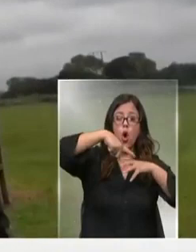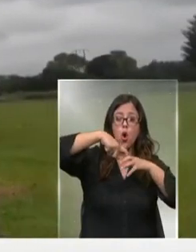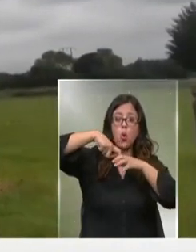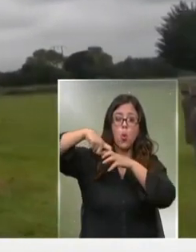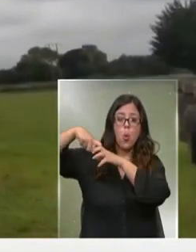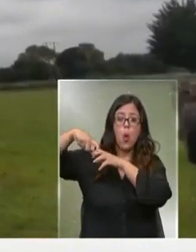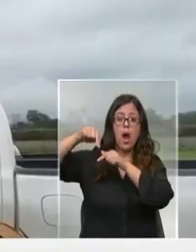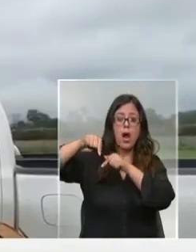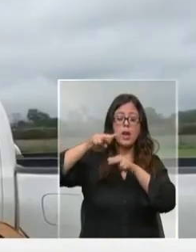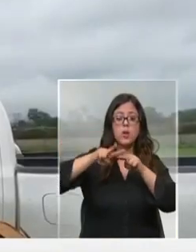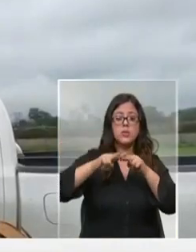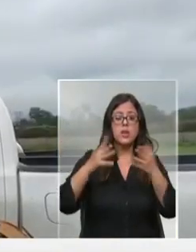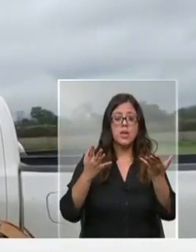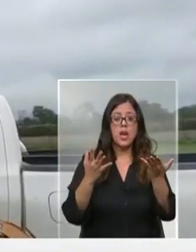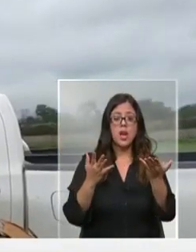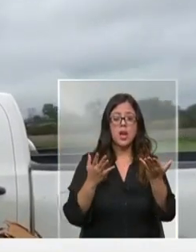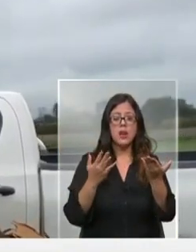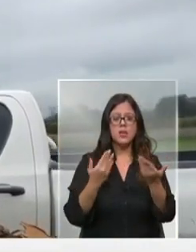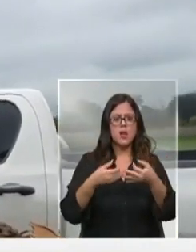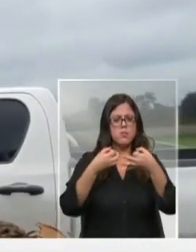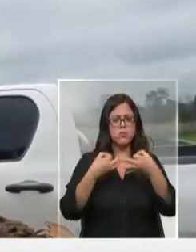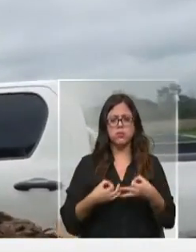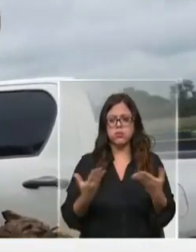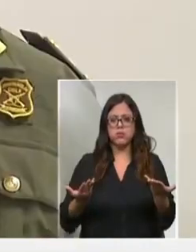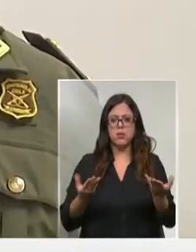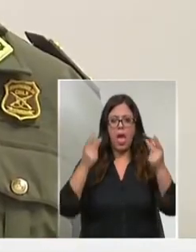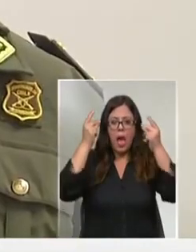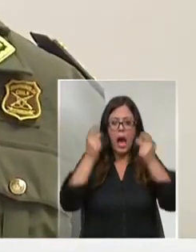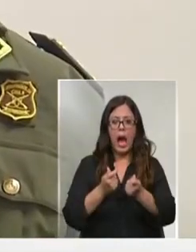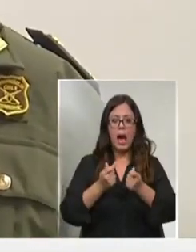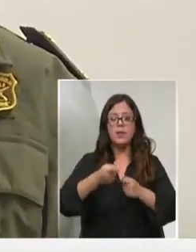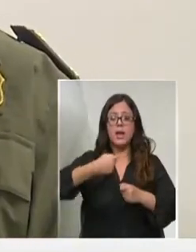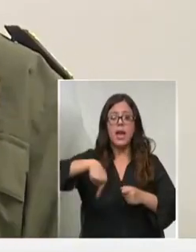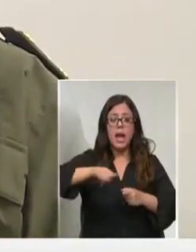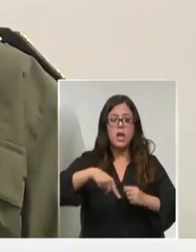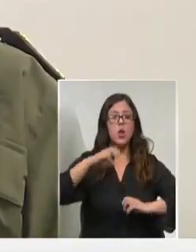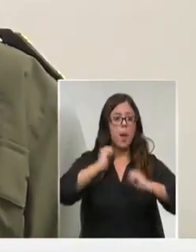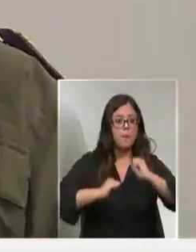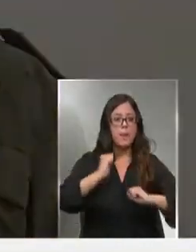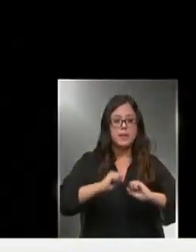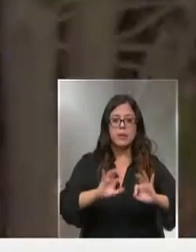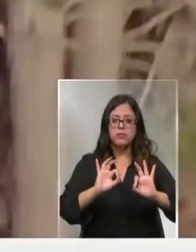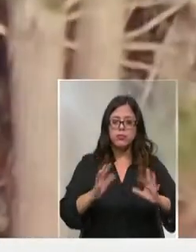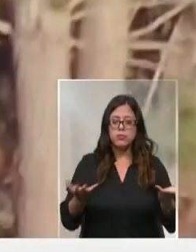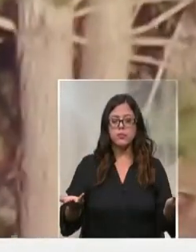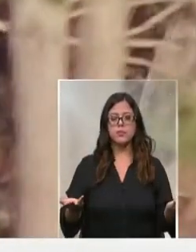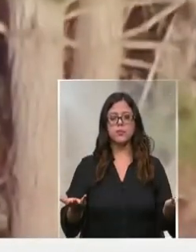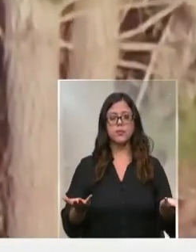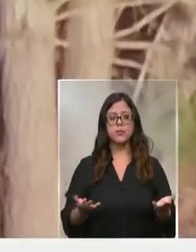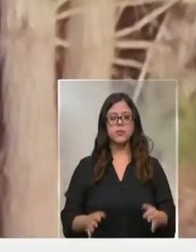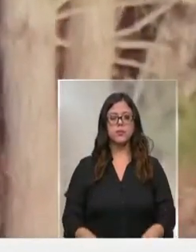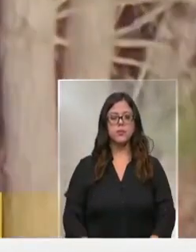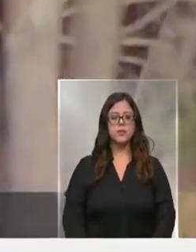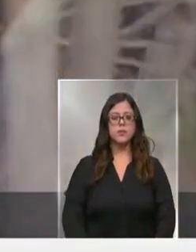es cierto?, con altos niveles de eficiencia. Ellos realmente eran una empresa eficiente.